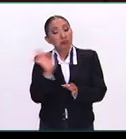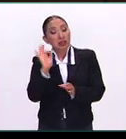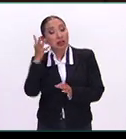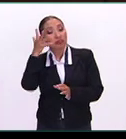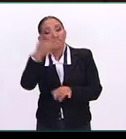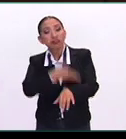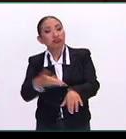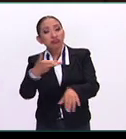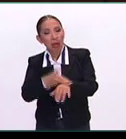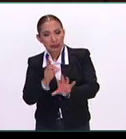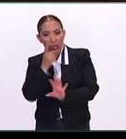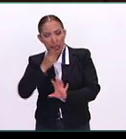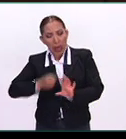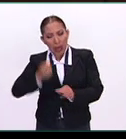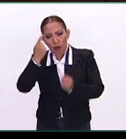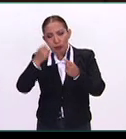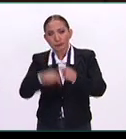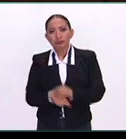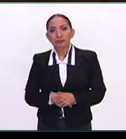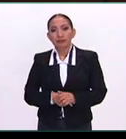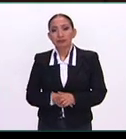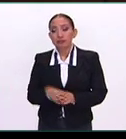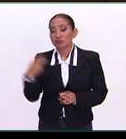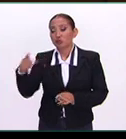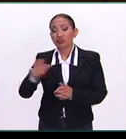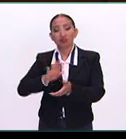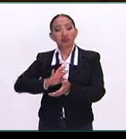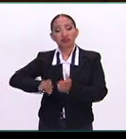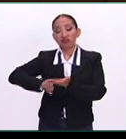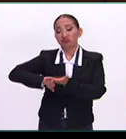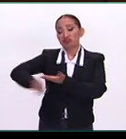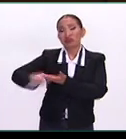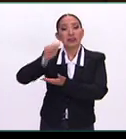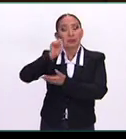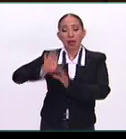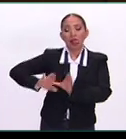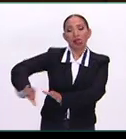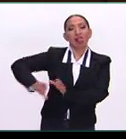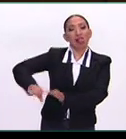la solución? Ya nos dio algunos elementos. Su marginación